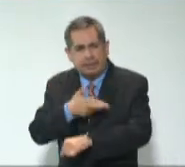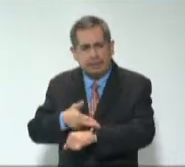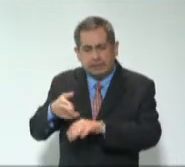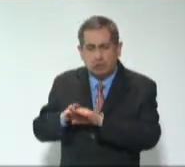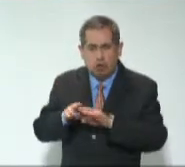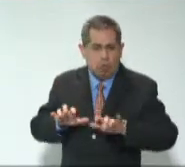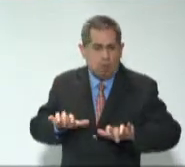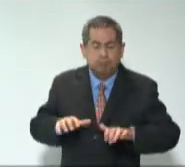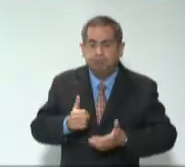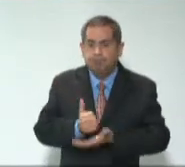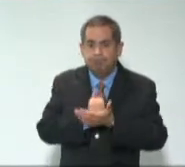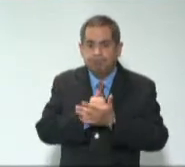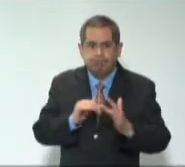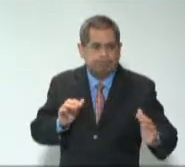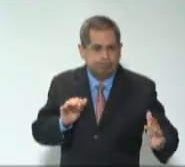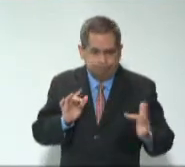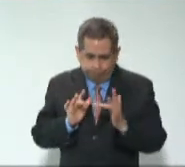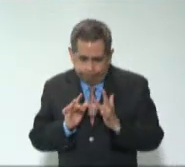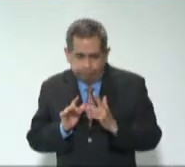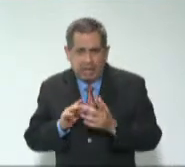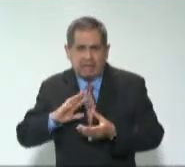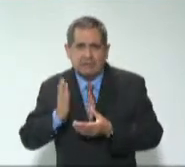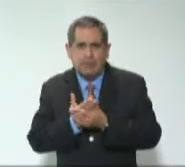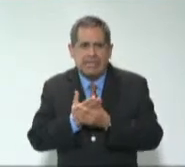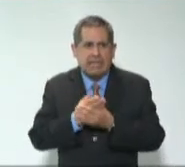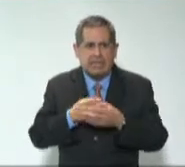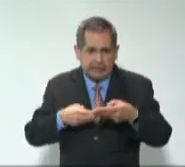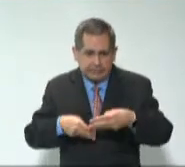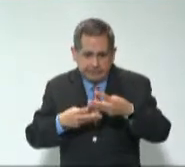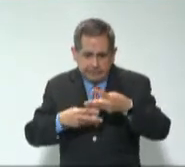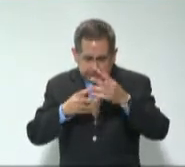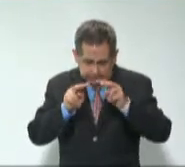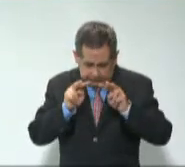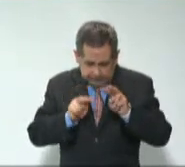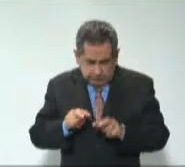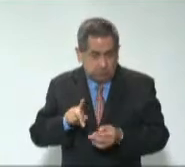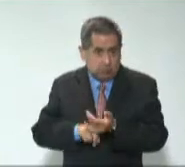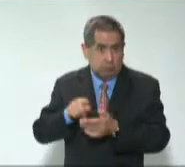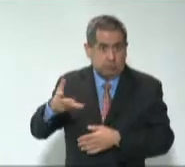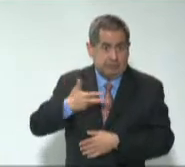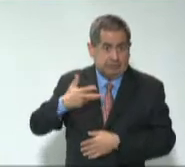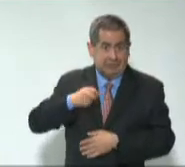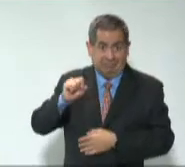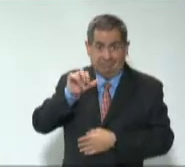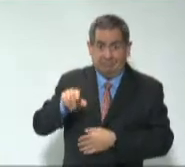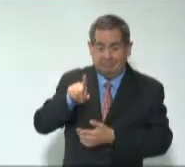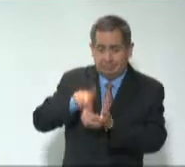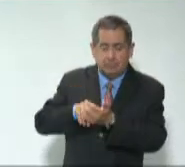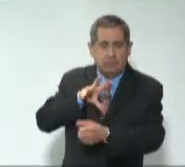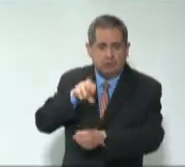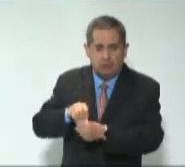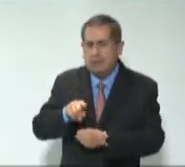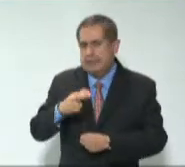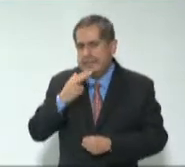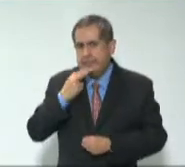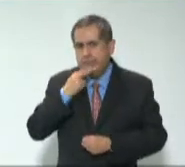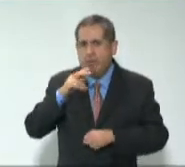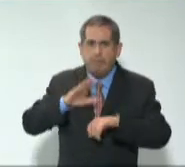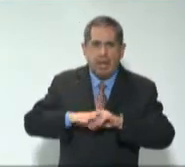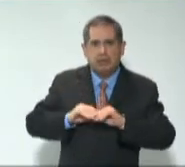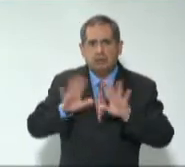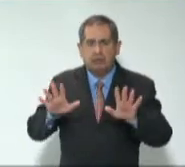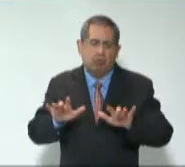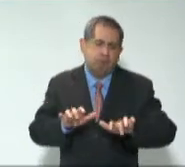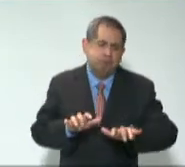electrónica de los expedientes que se han implementado en el máximo tribunal del país se ha privilegiado el uso de herramientas